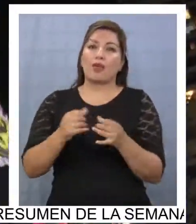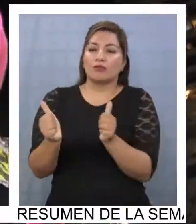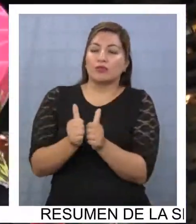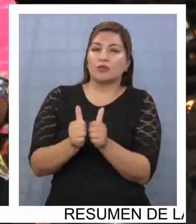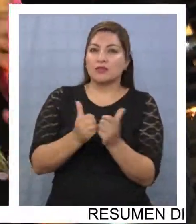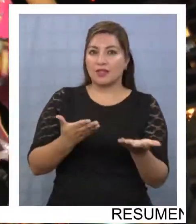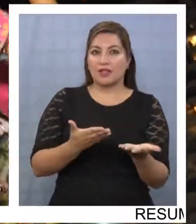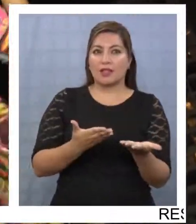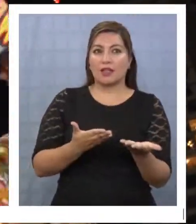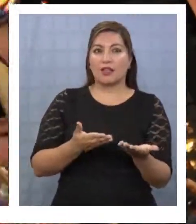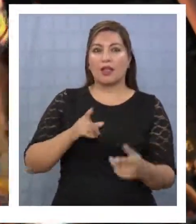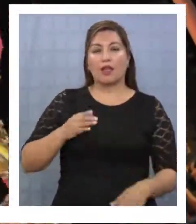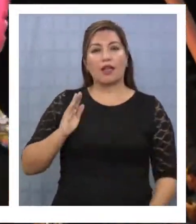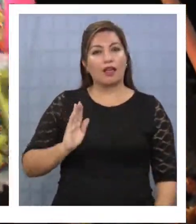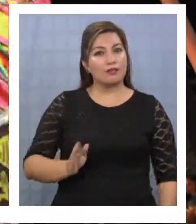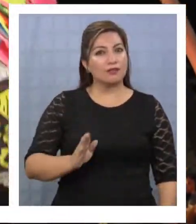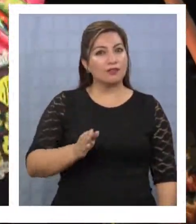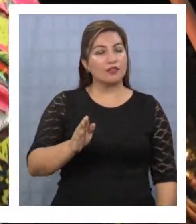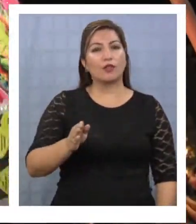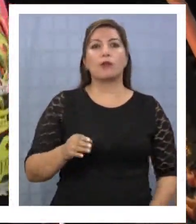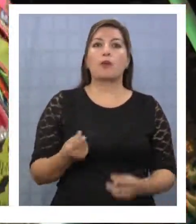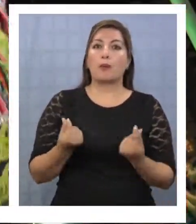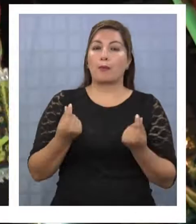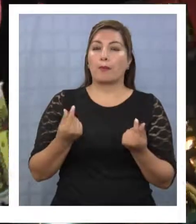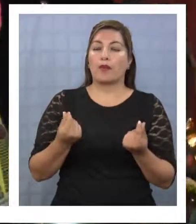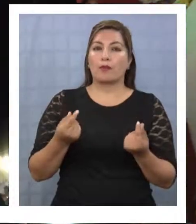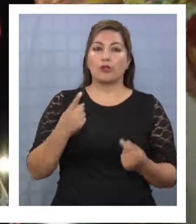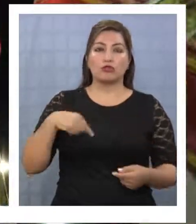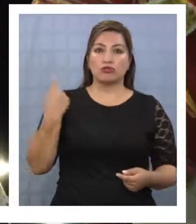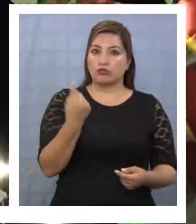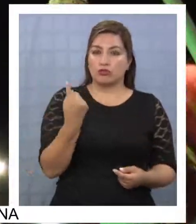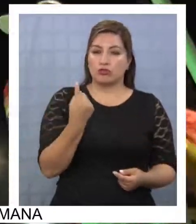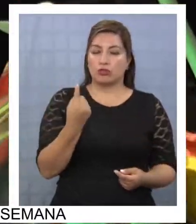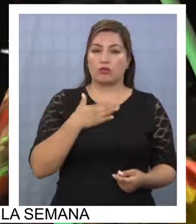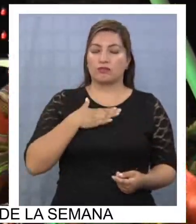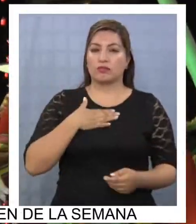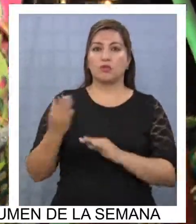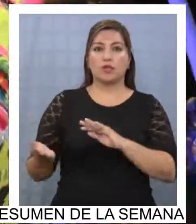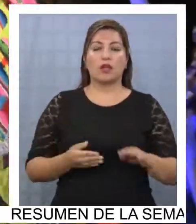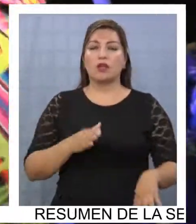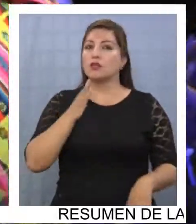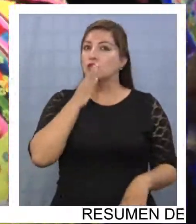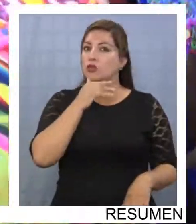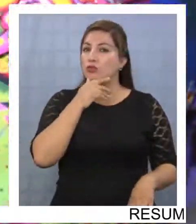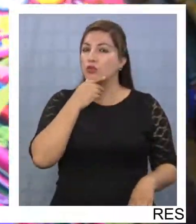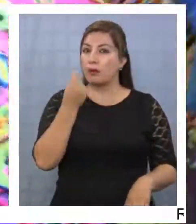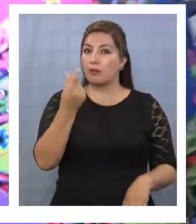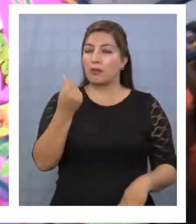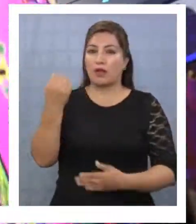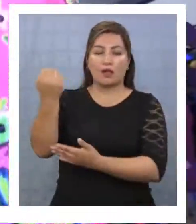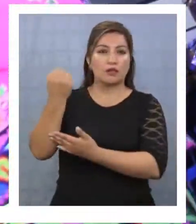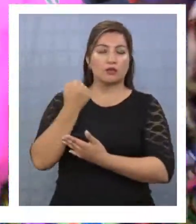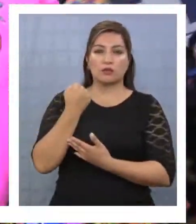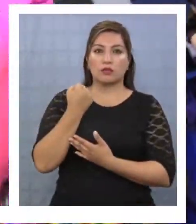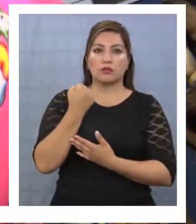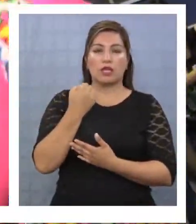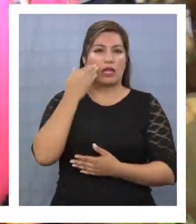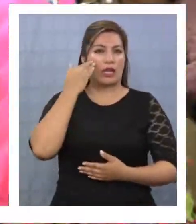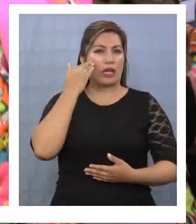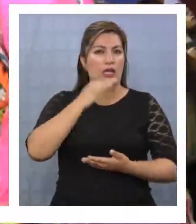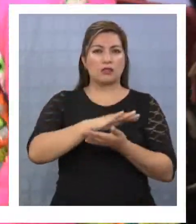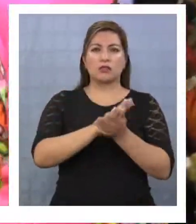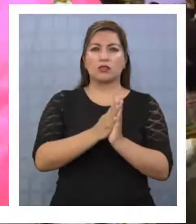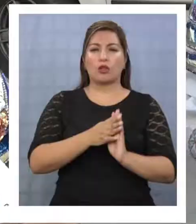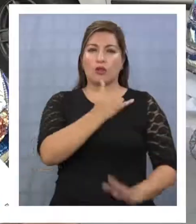y que se mantienen con sus propios recursos. No tenemos fines de lucro, la mayoría de nosotros